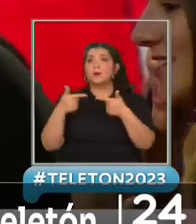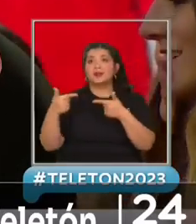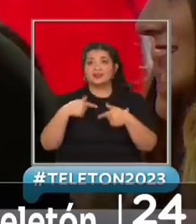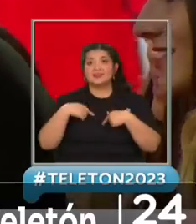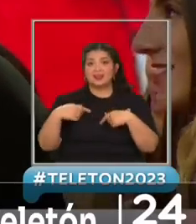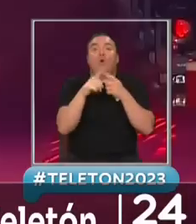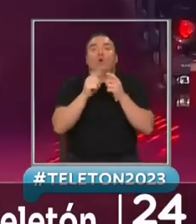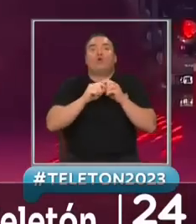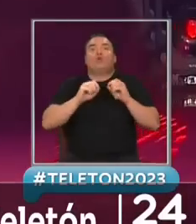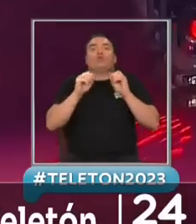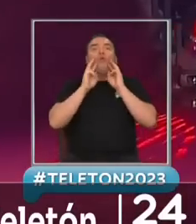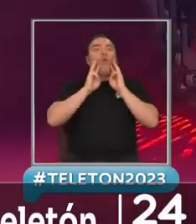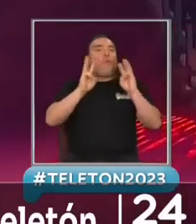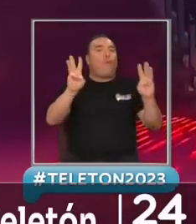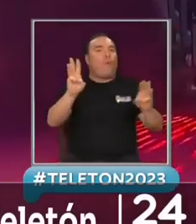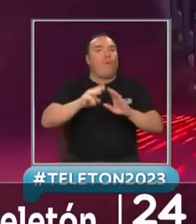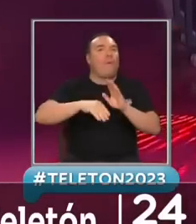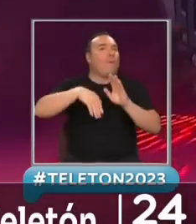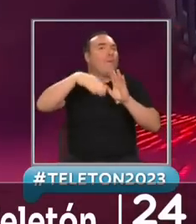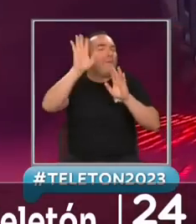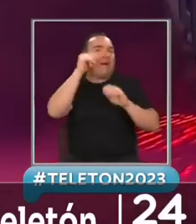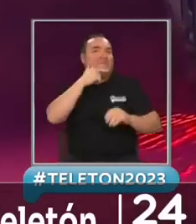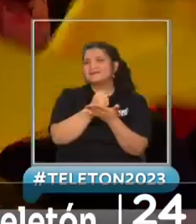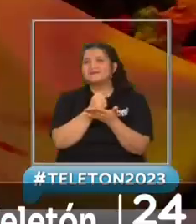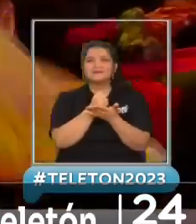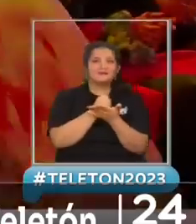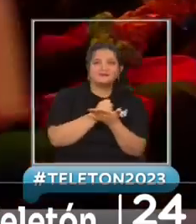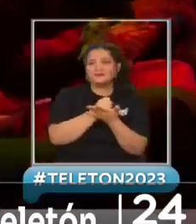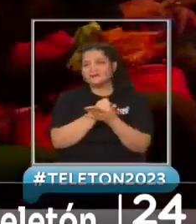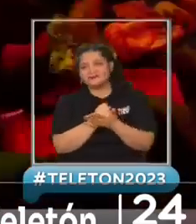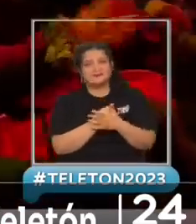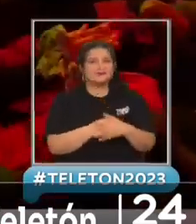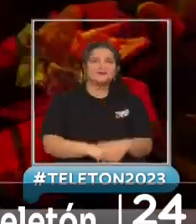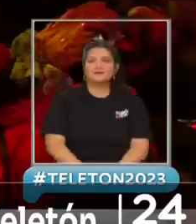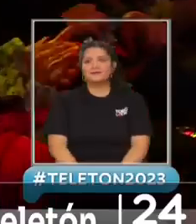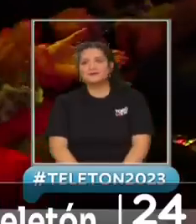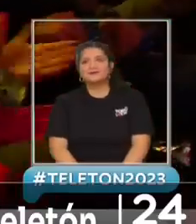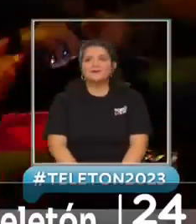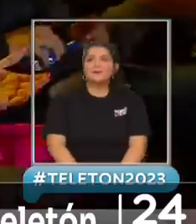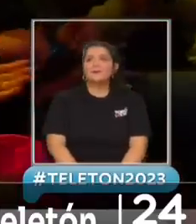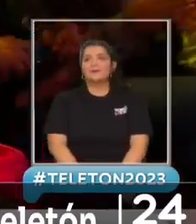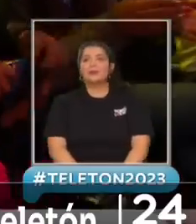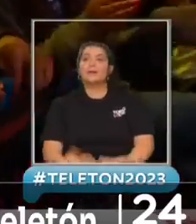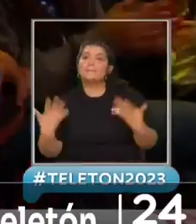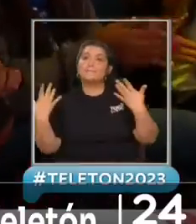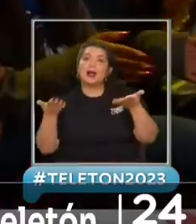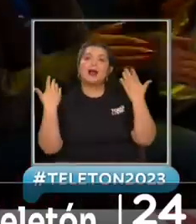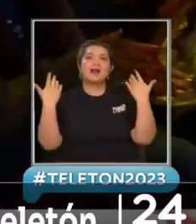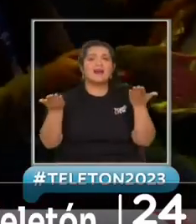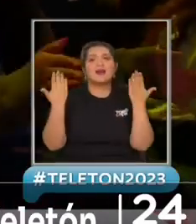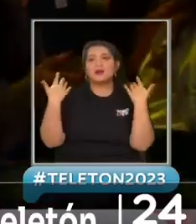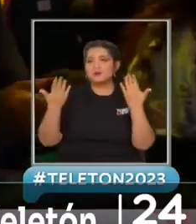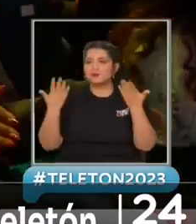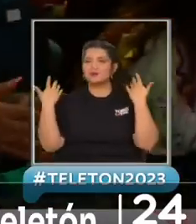otros, dirán presente, con el fin de llegar a una meta que es clave para el futuro de los 14 centros de